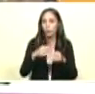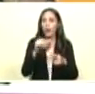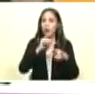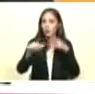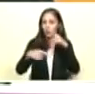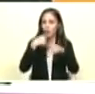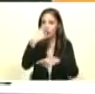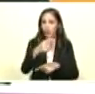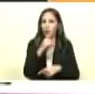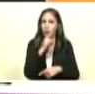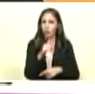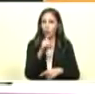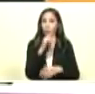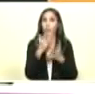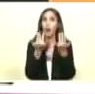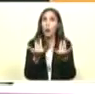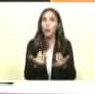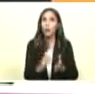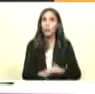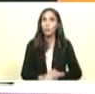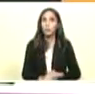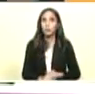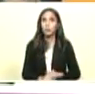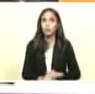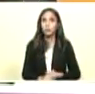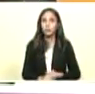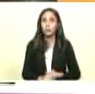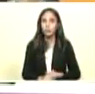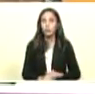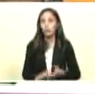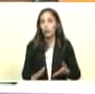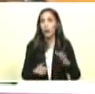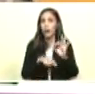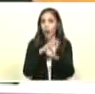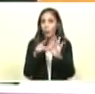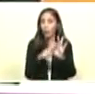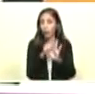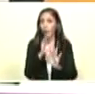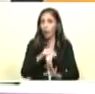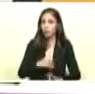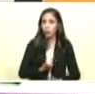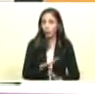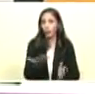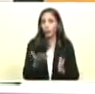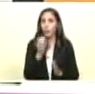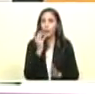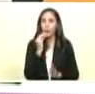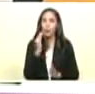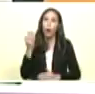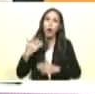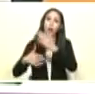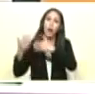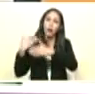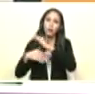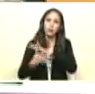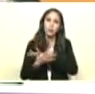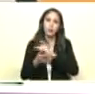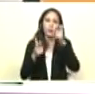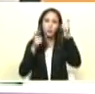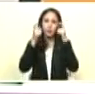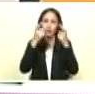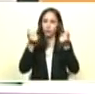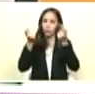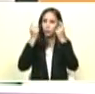semana. Ahora, el Petro hace posible uno de los ideales fundamentales de la revolución